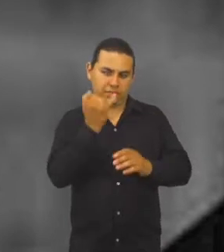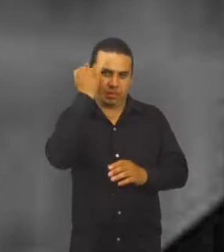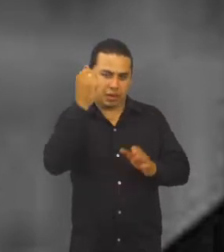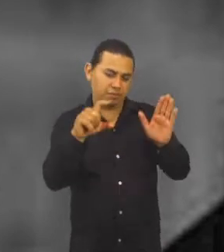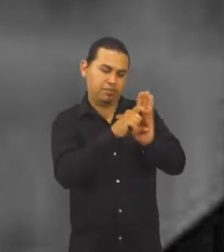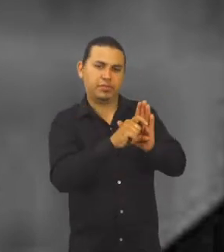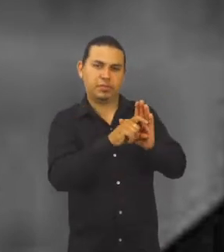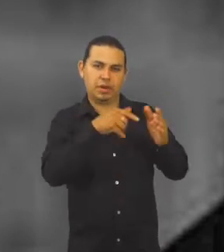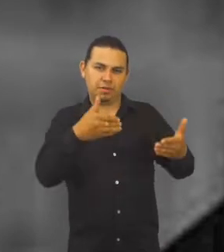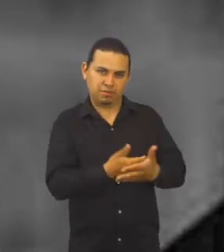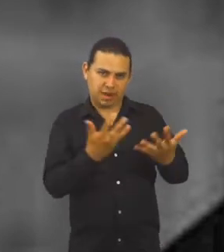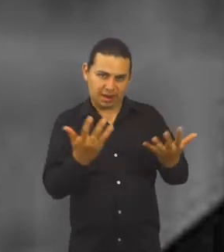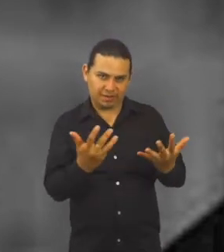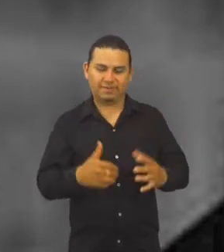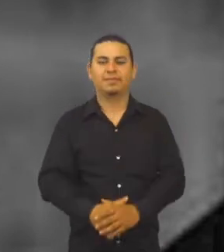1955.